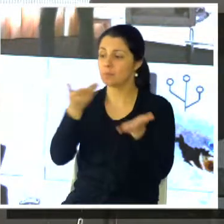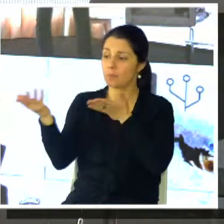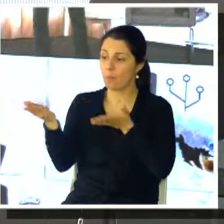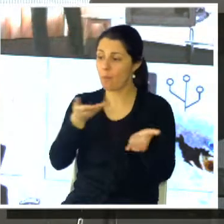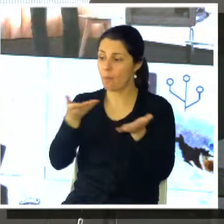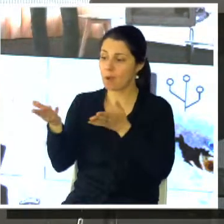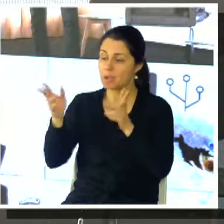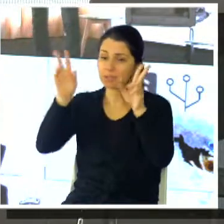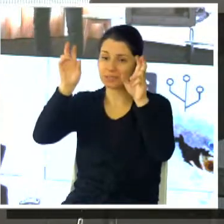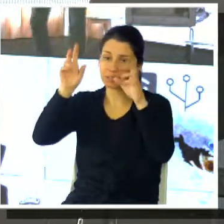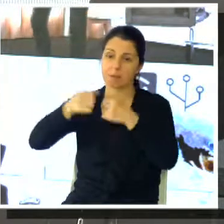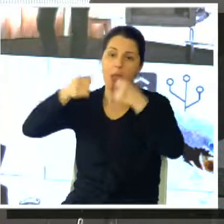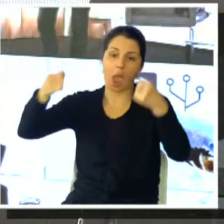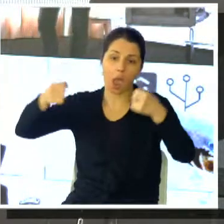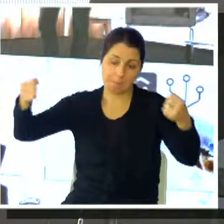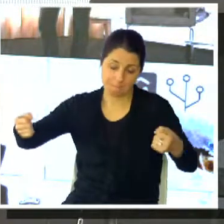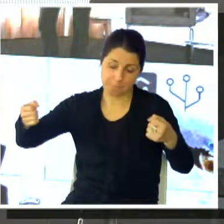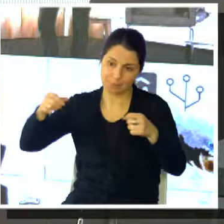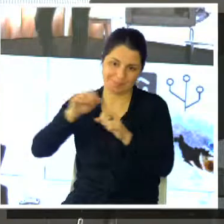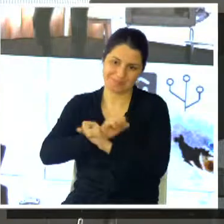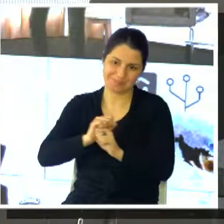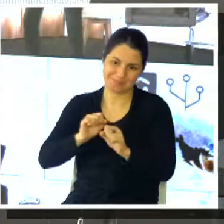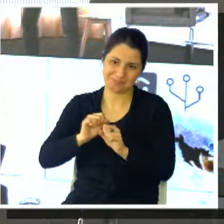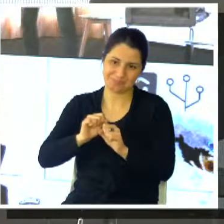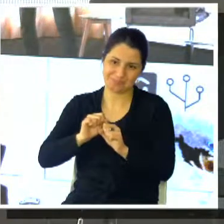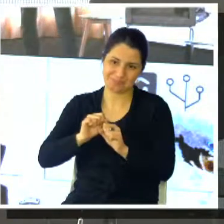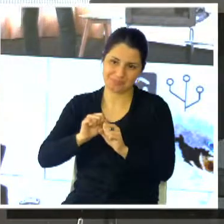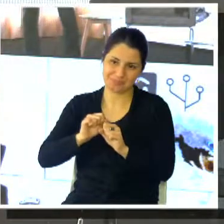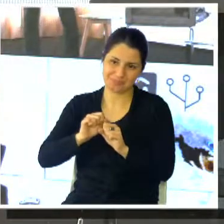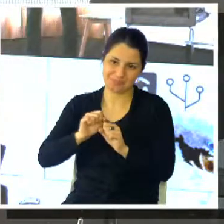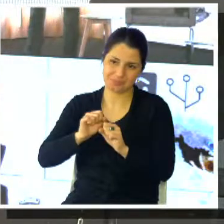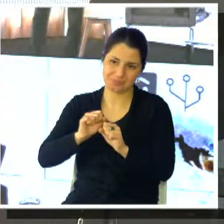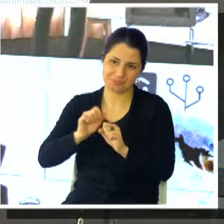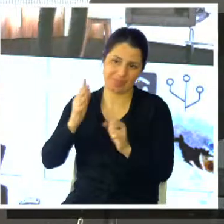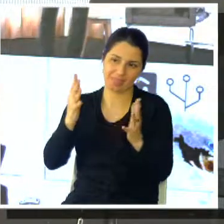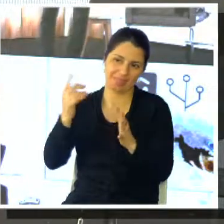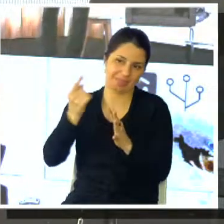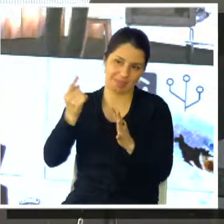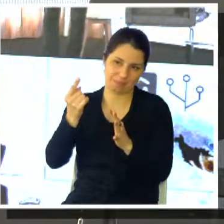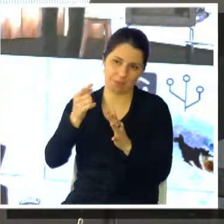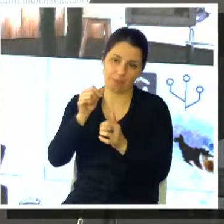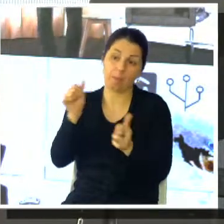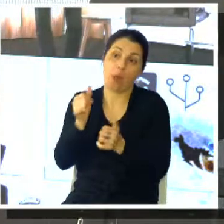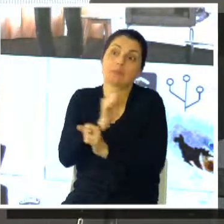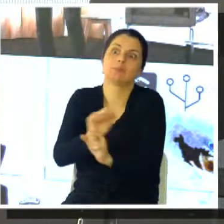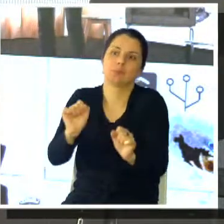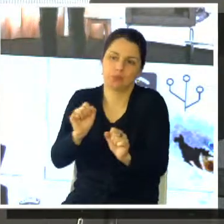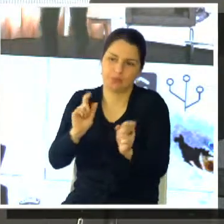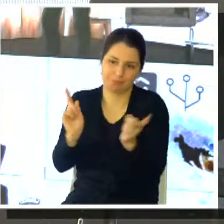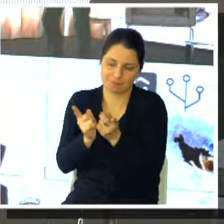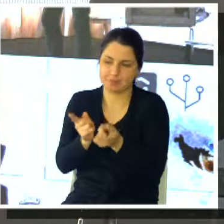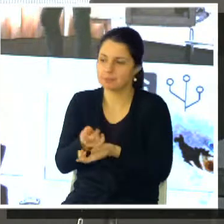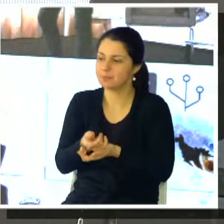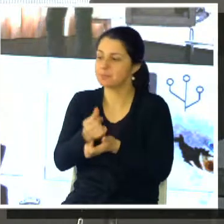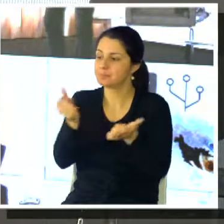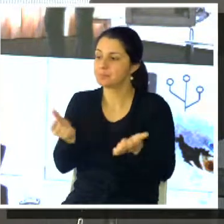es demasiado amplio como para darlo en 10 minutos, pero vamos a hacer lo posible. Y vamos a hacer una